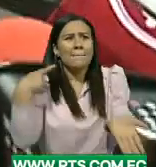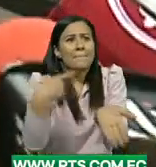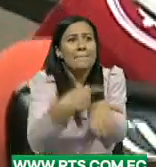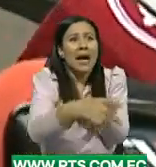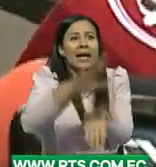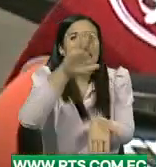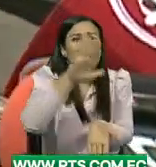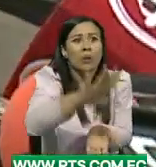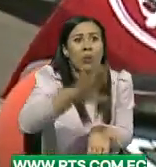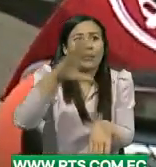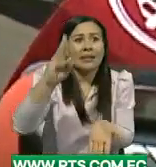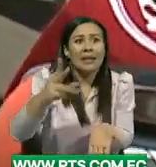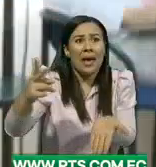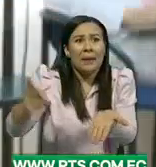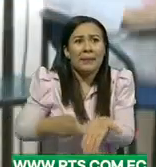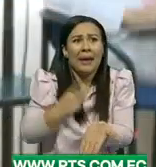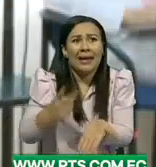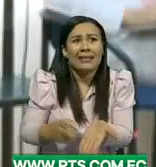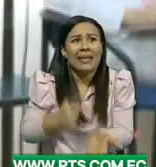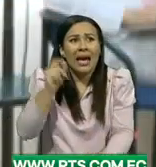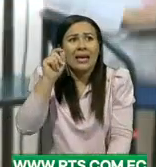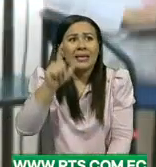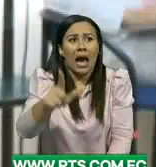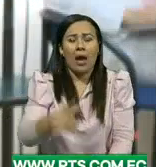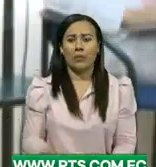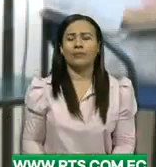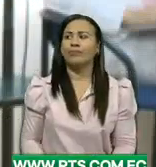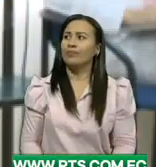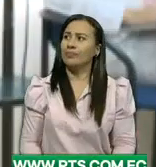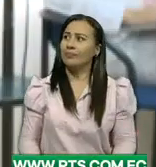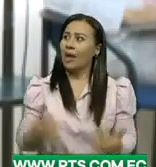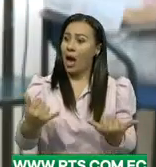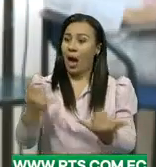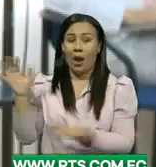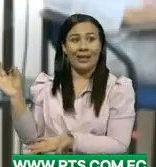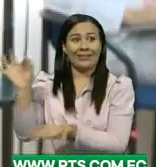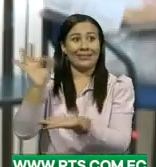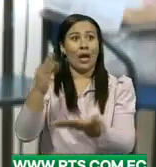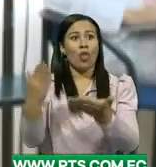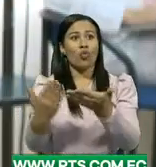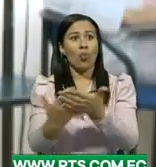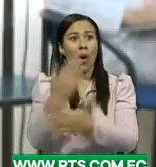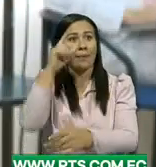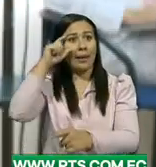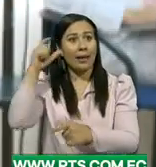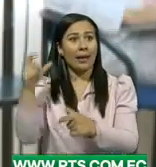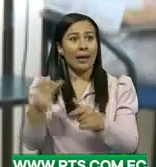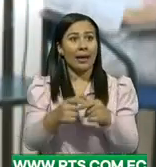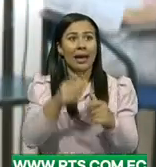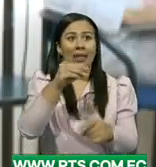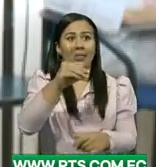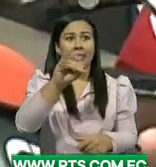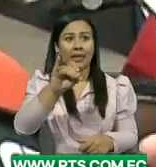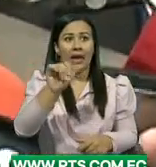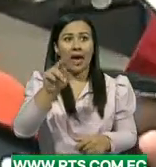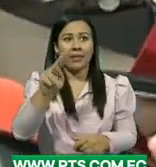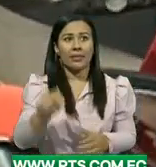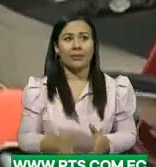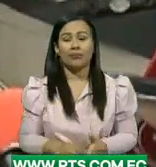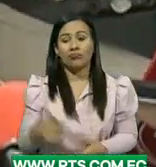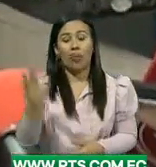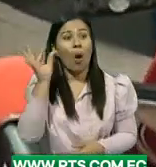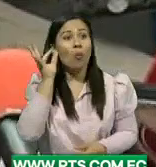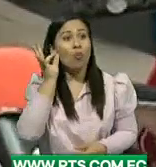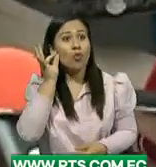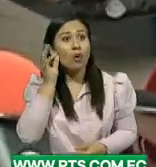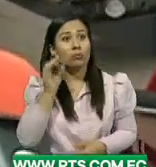56 veces al avalúo catastral. Aquí se refirió a la recién posesionada fiscal general del Estado, Diana Salazar. Diana